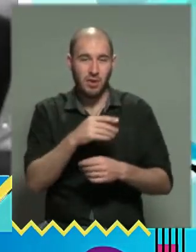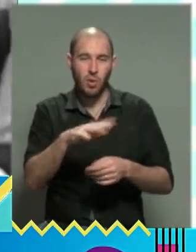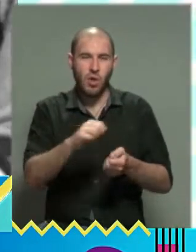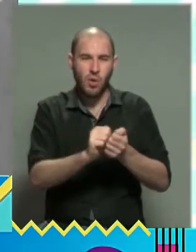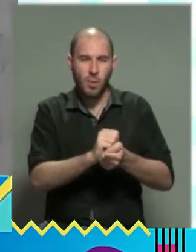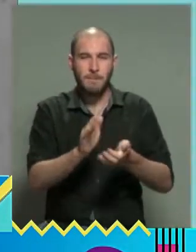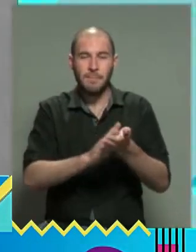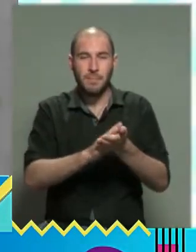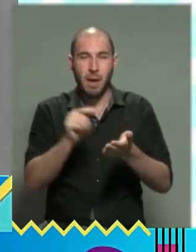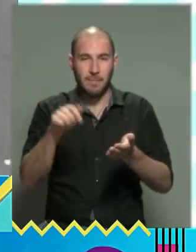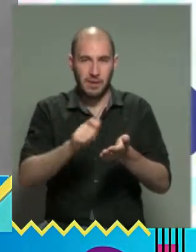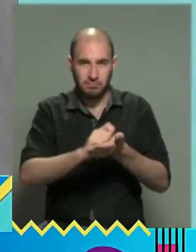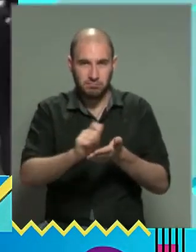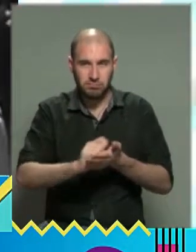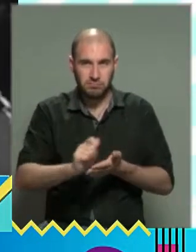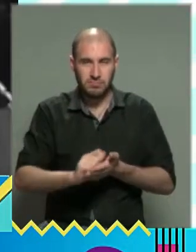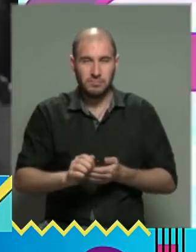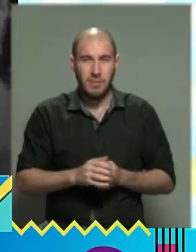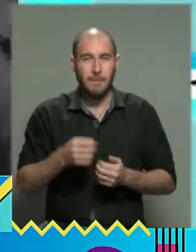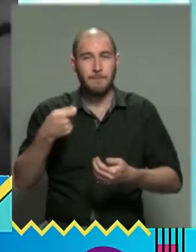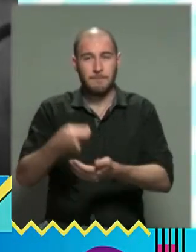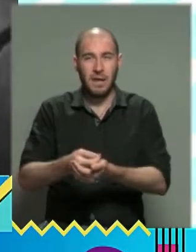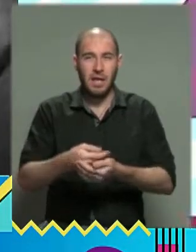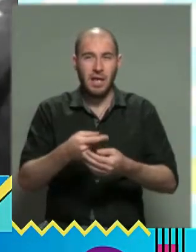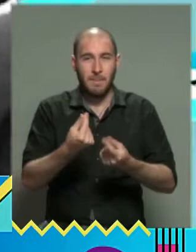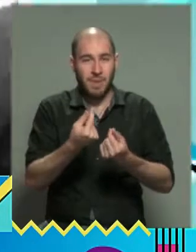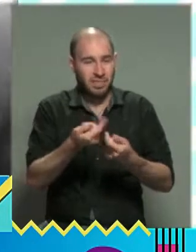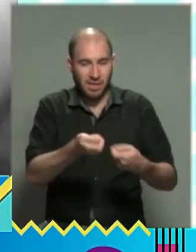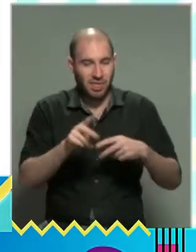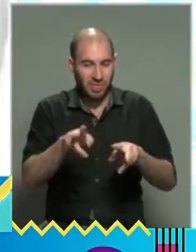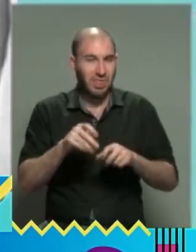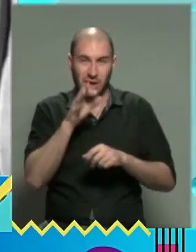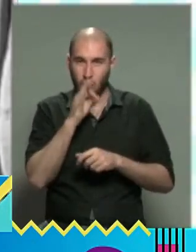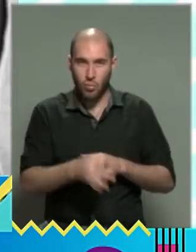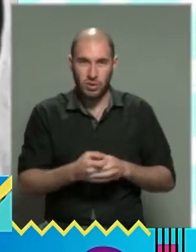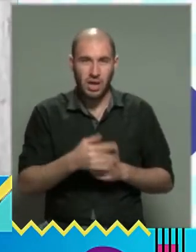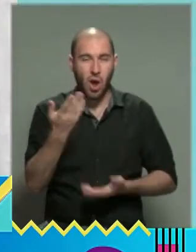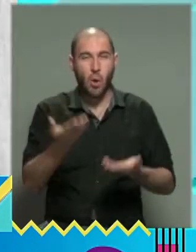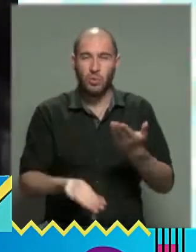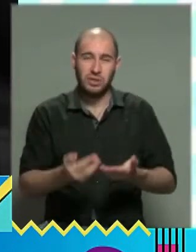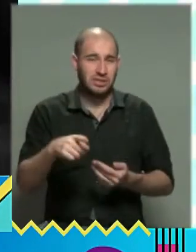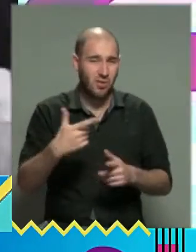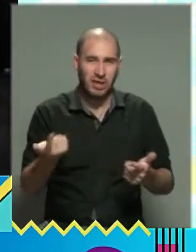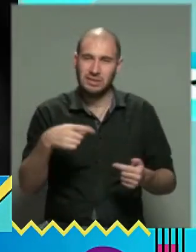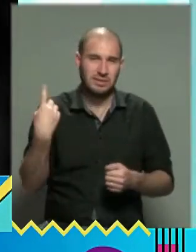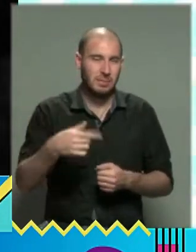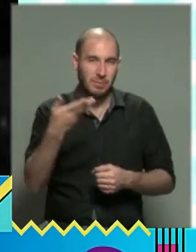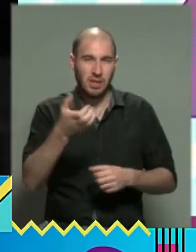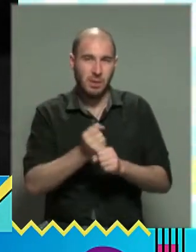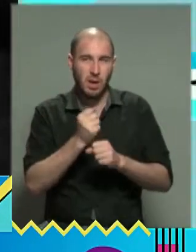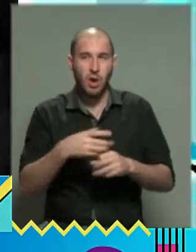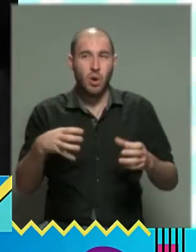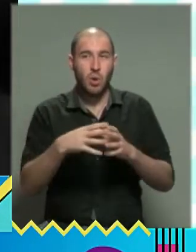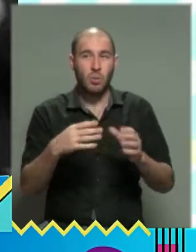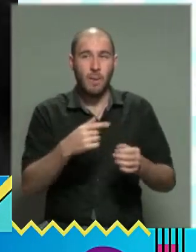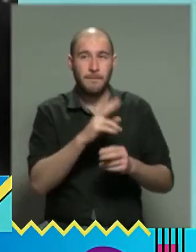con un papelito, y le pagaban, nunca tocaba la plata, digamos, ¿no? Es decir, injusticias permanentes de los trabajadores. Bueno, el peronismo